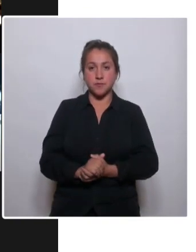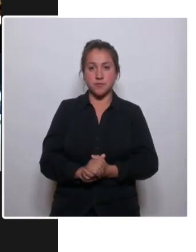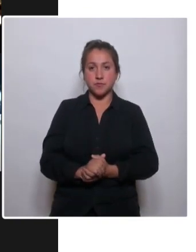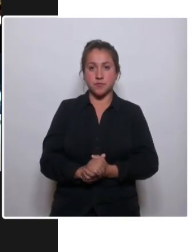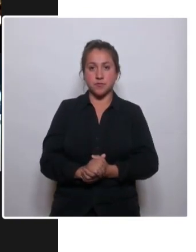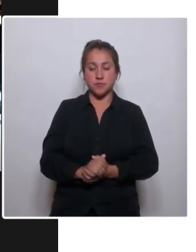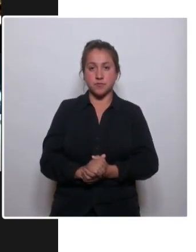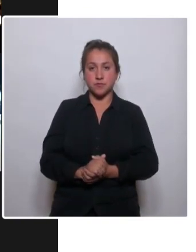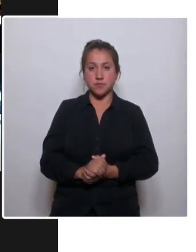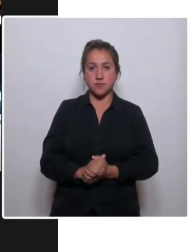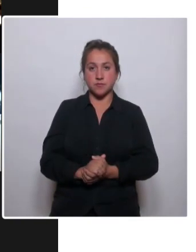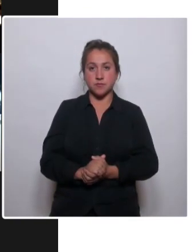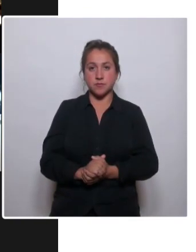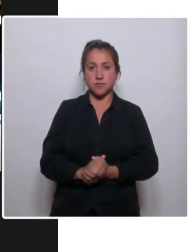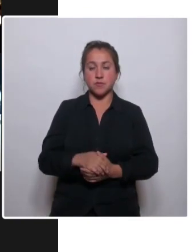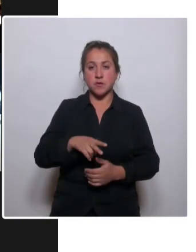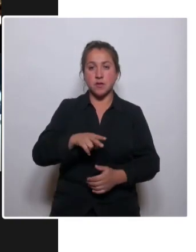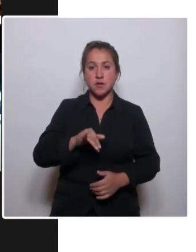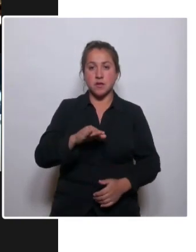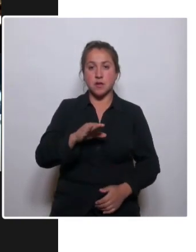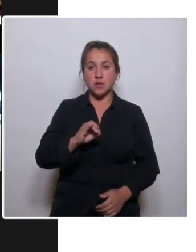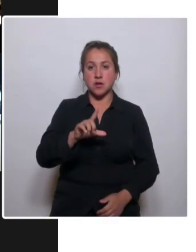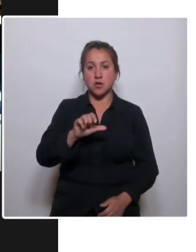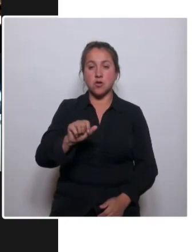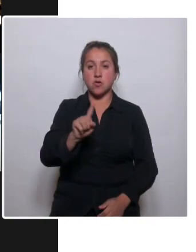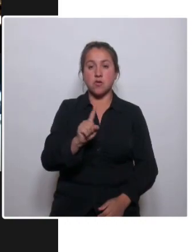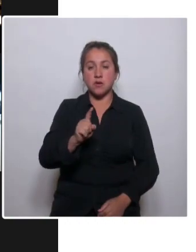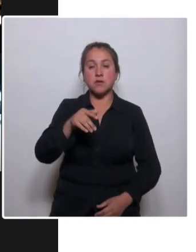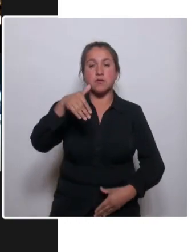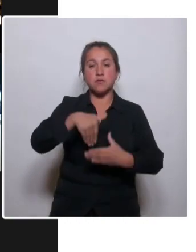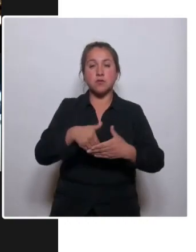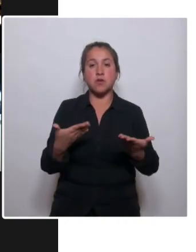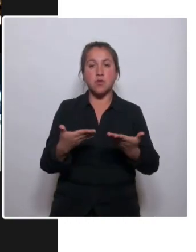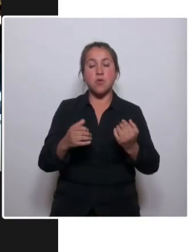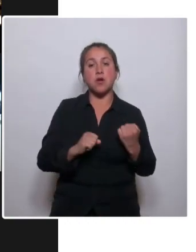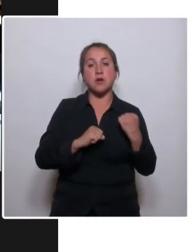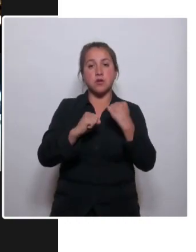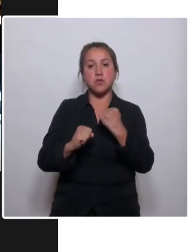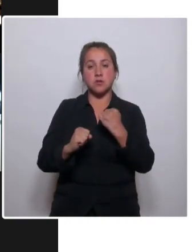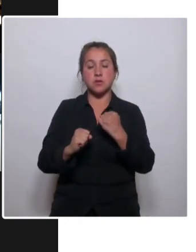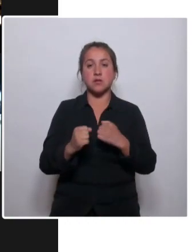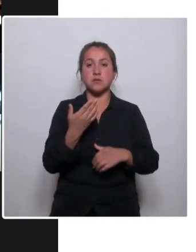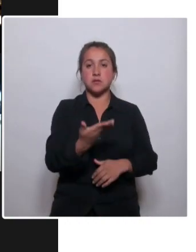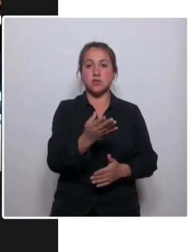Convencional Nicolás Núñez, ¿cómo vota? En contra, señor secretario.